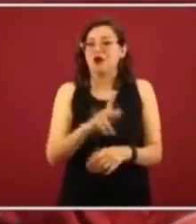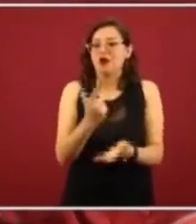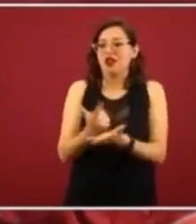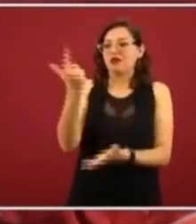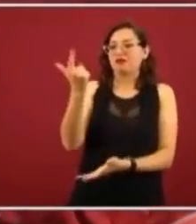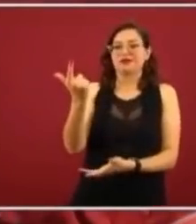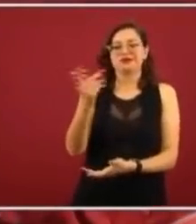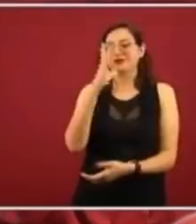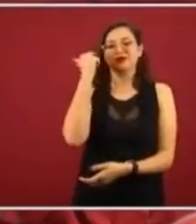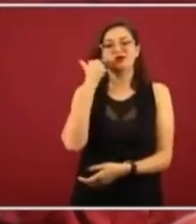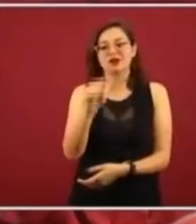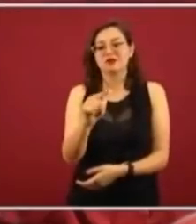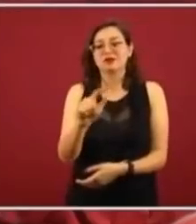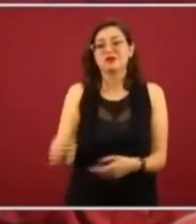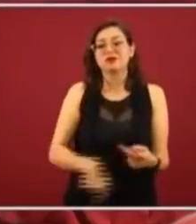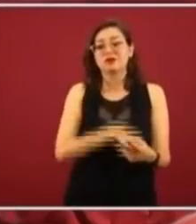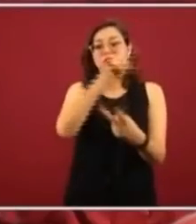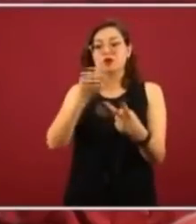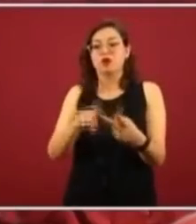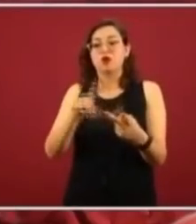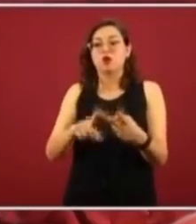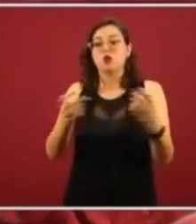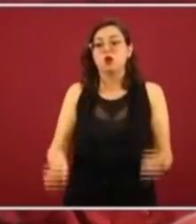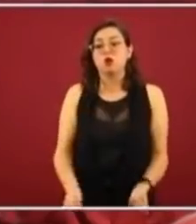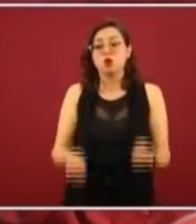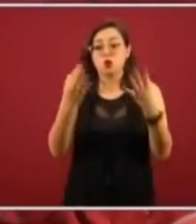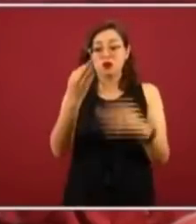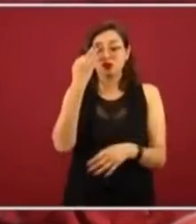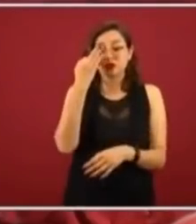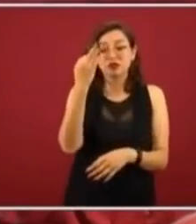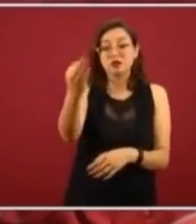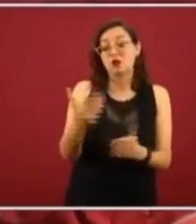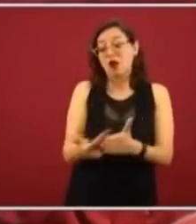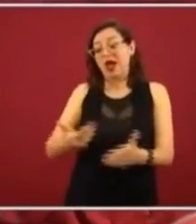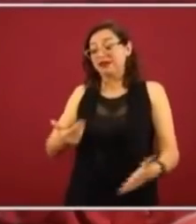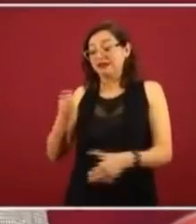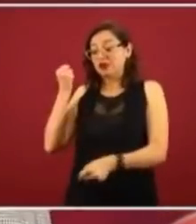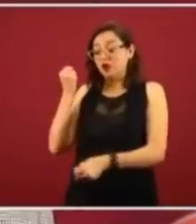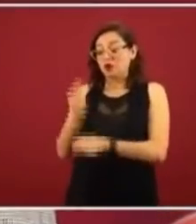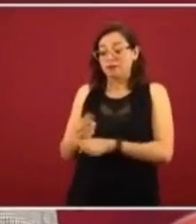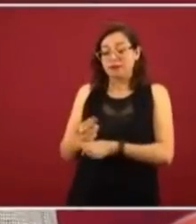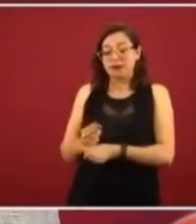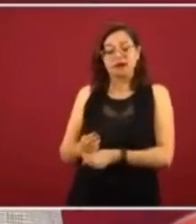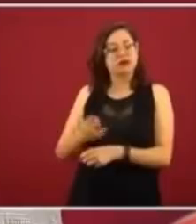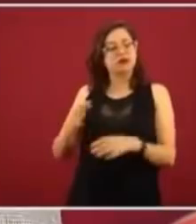tiempo. El tiempo